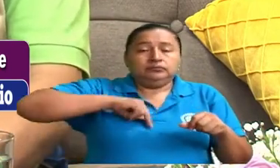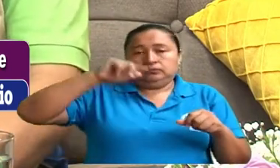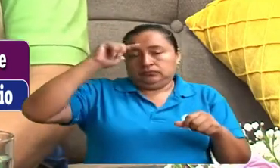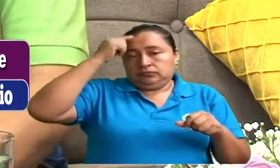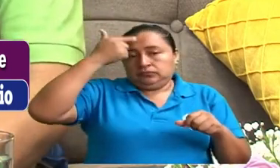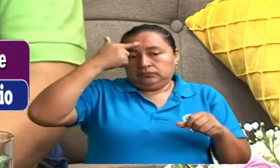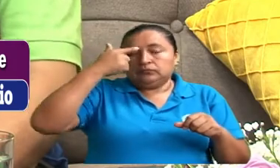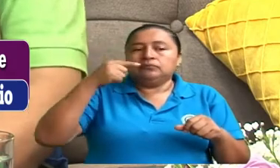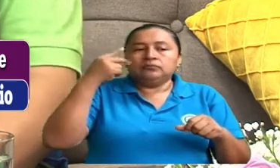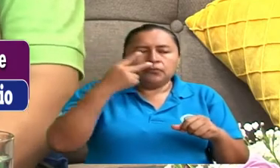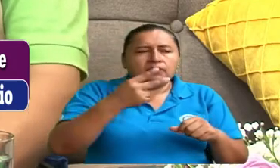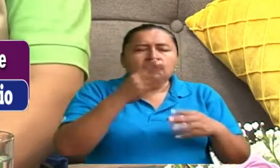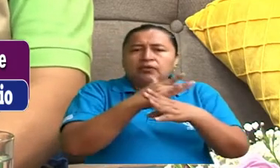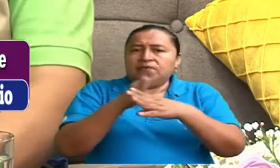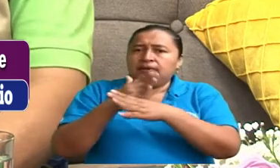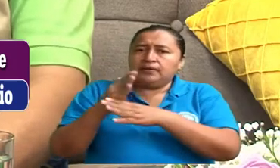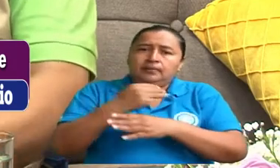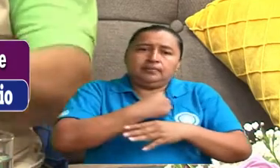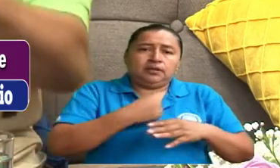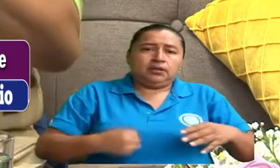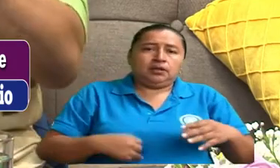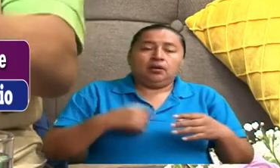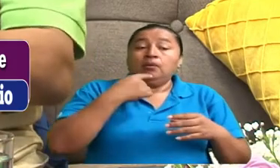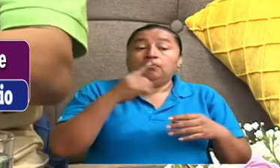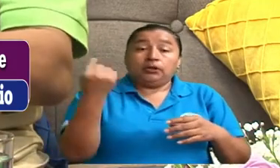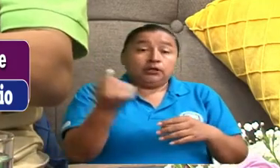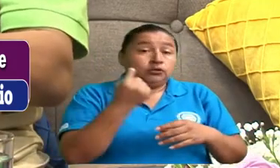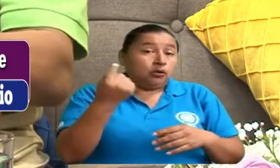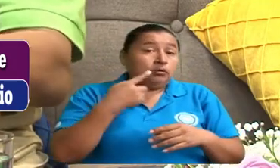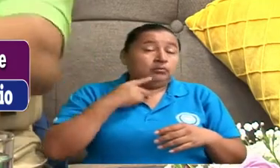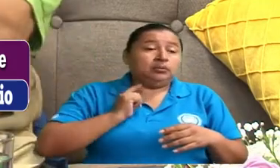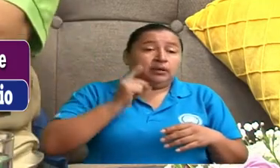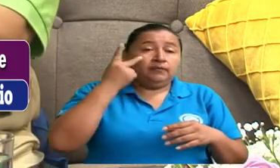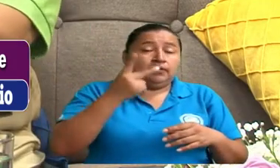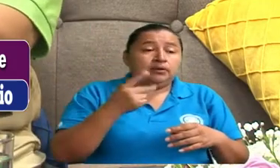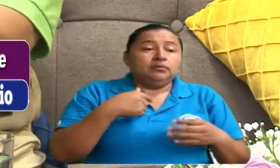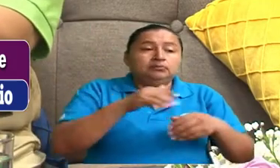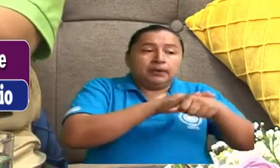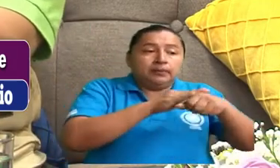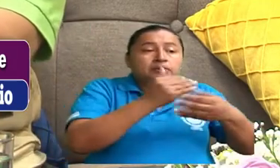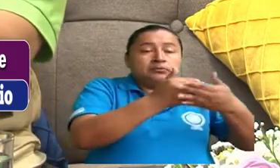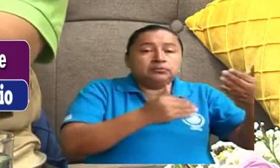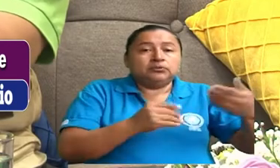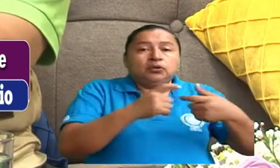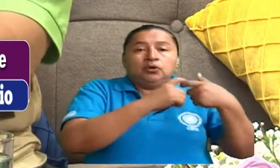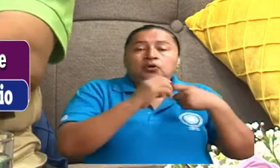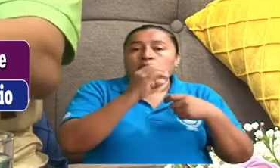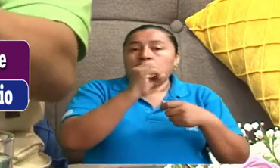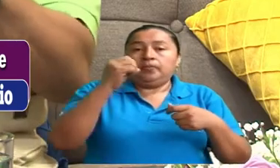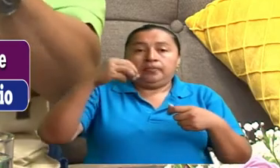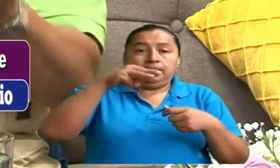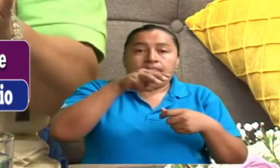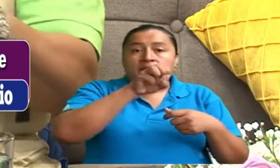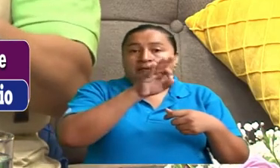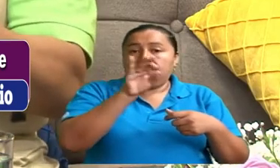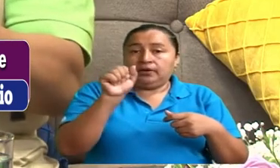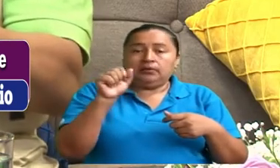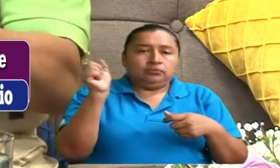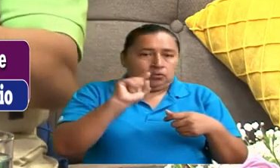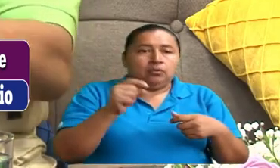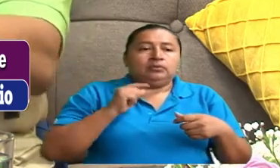través de los diferentes ministerios. Porque esto no solo tiene que ver legalizar una cooperativa a través del MEDCA. Tiene que ver que